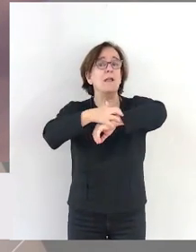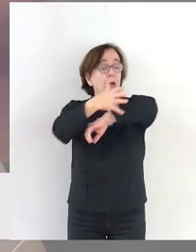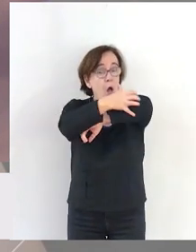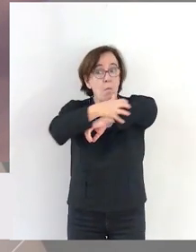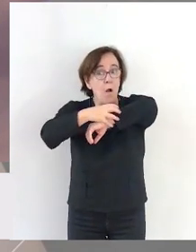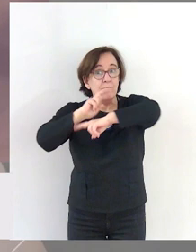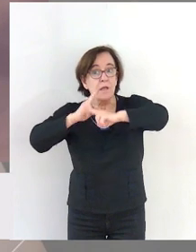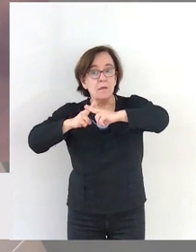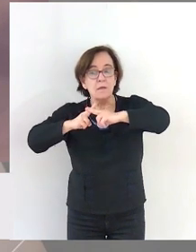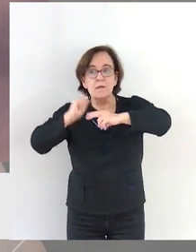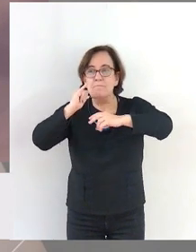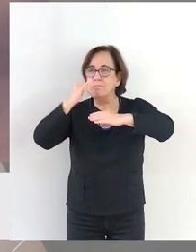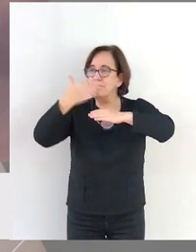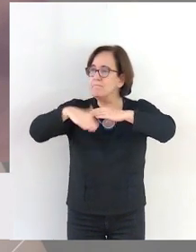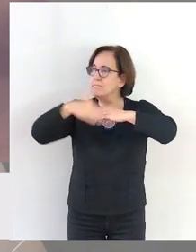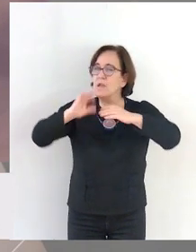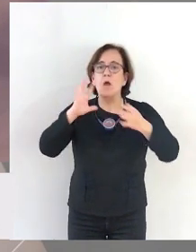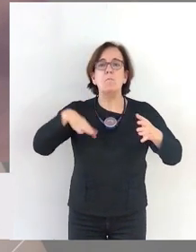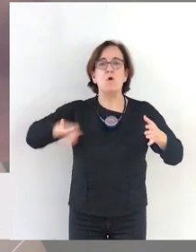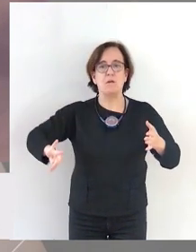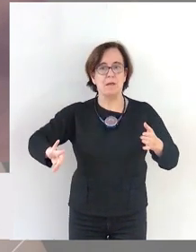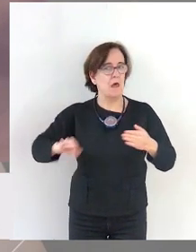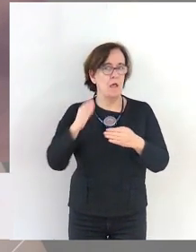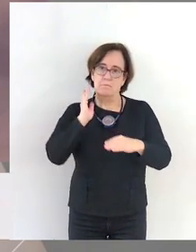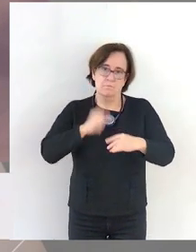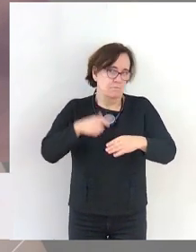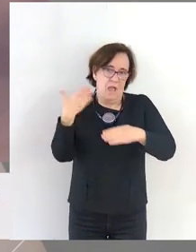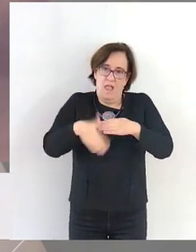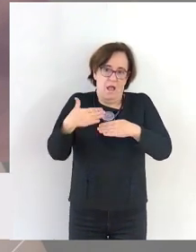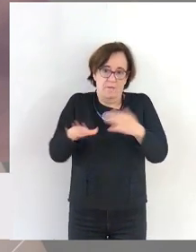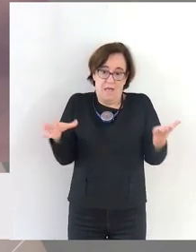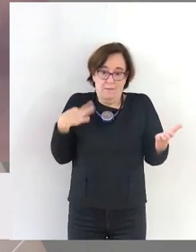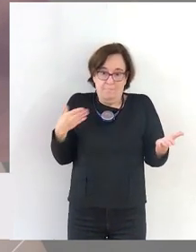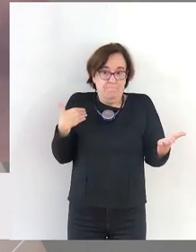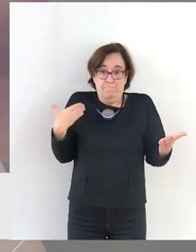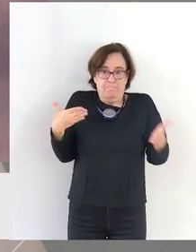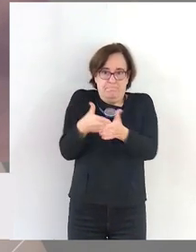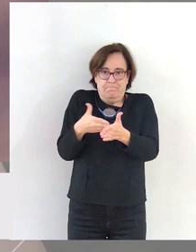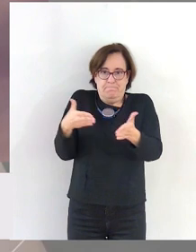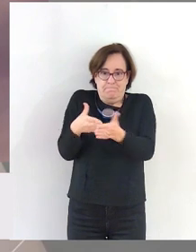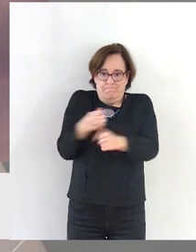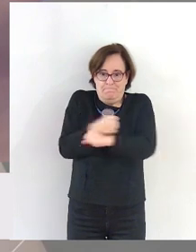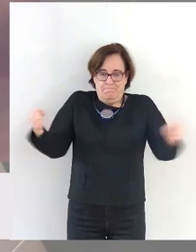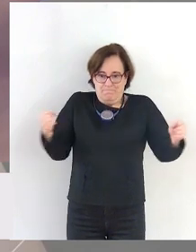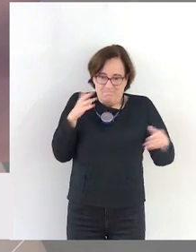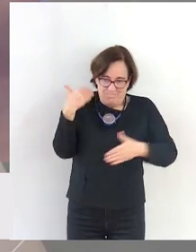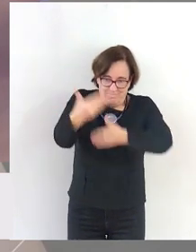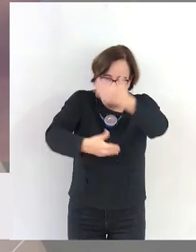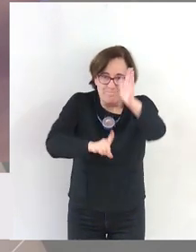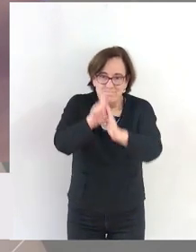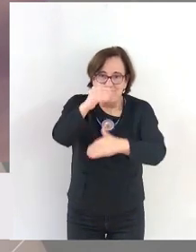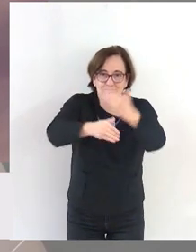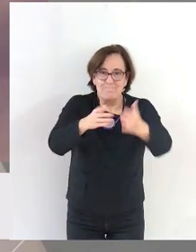pobreza limita radicalmente las posibilidades de una persona de la imposibilita que eso que significa quita las